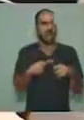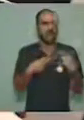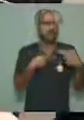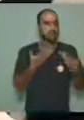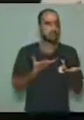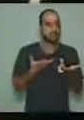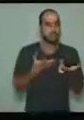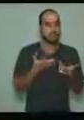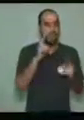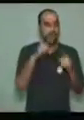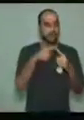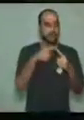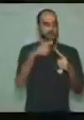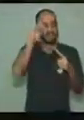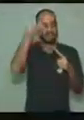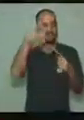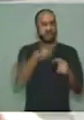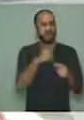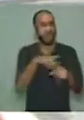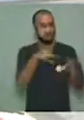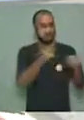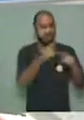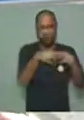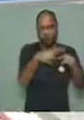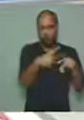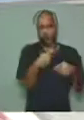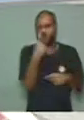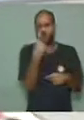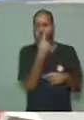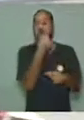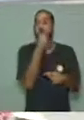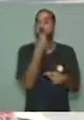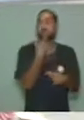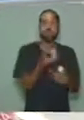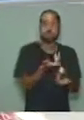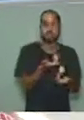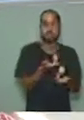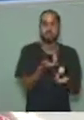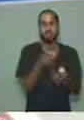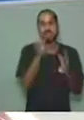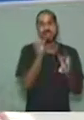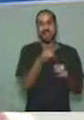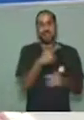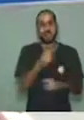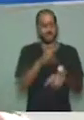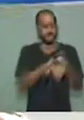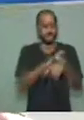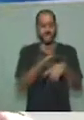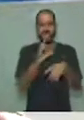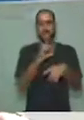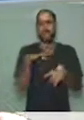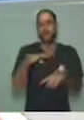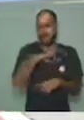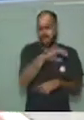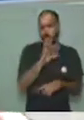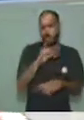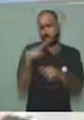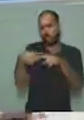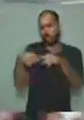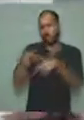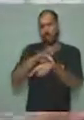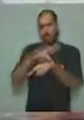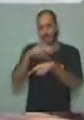para tratar las enfermedades del cáncer o también enfermedades autoinmunes, como pueden ser esclerosis múltiple, entre